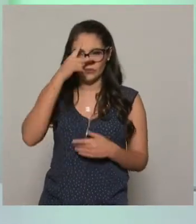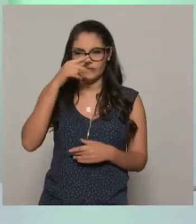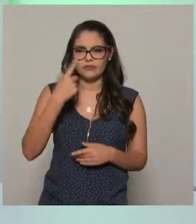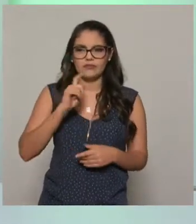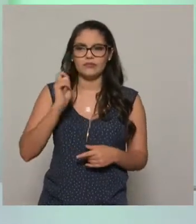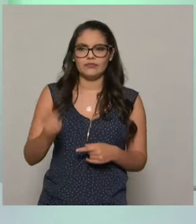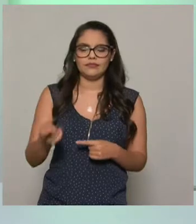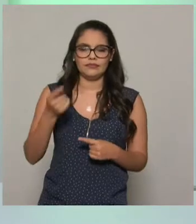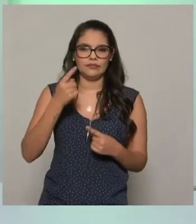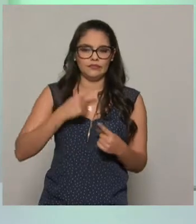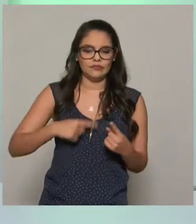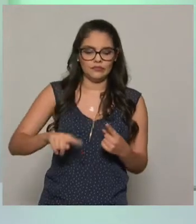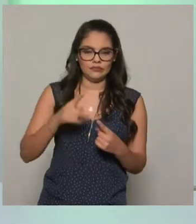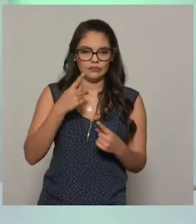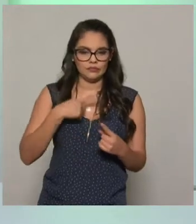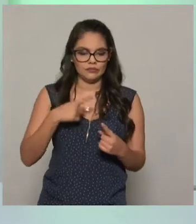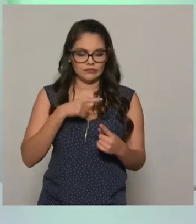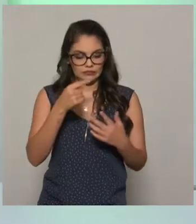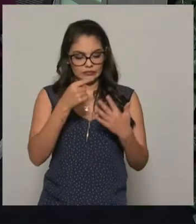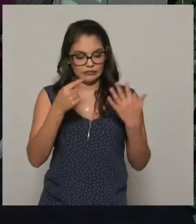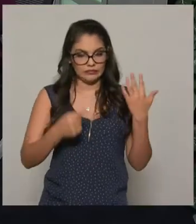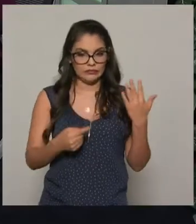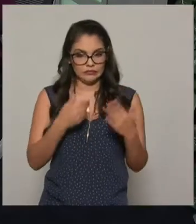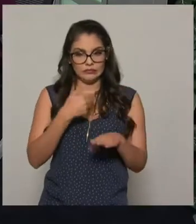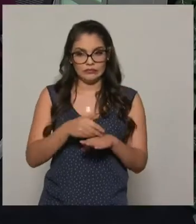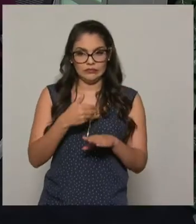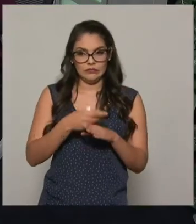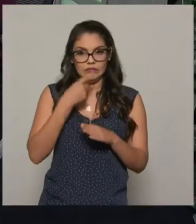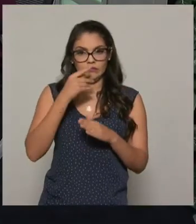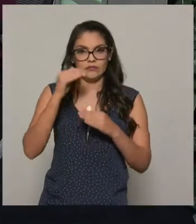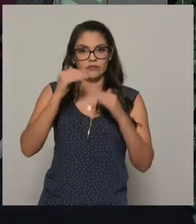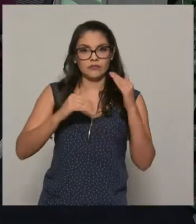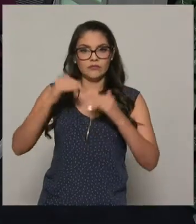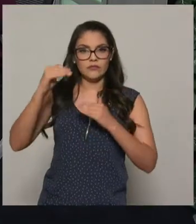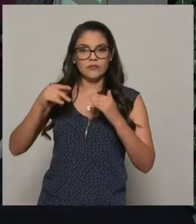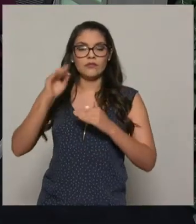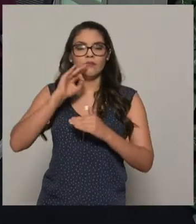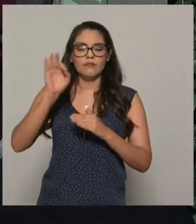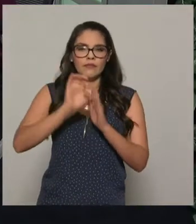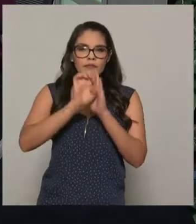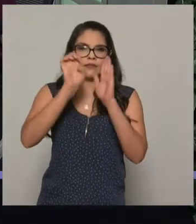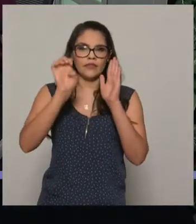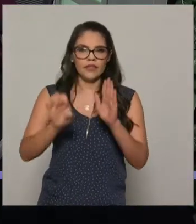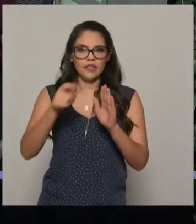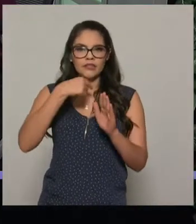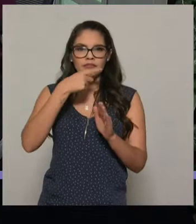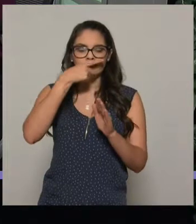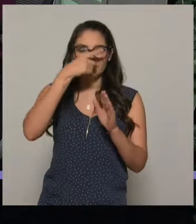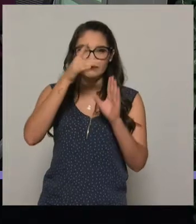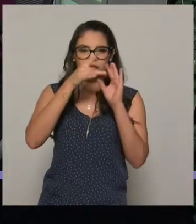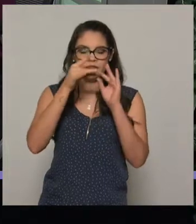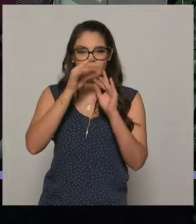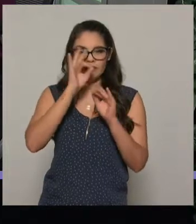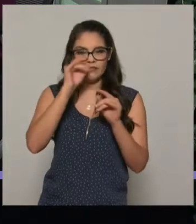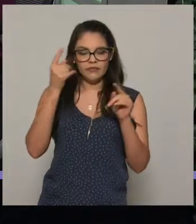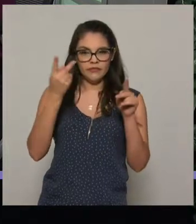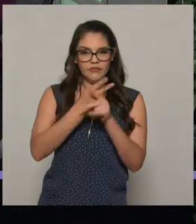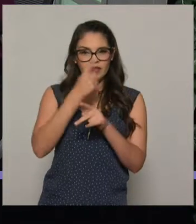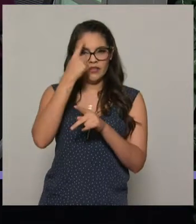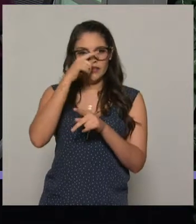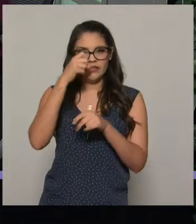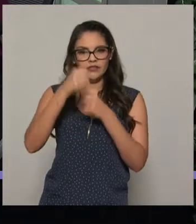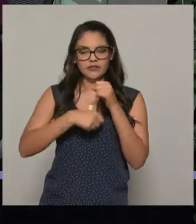que estos indicadores, de hecho tenemos unos gráficos que, por ejemplo, mencionan los incidentes viales en